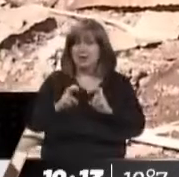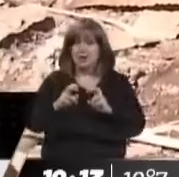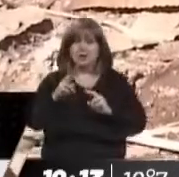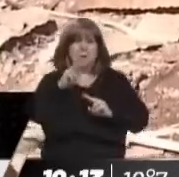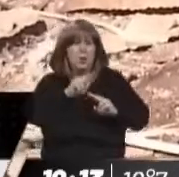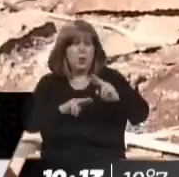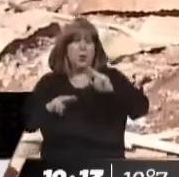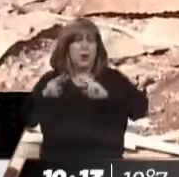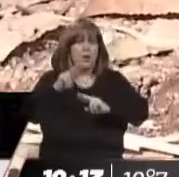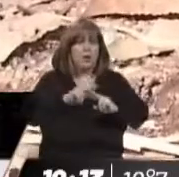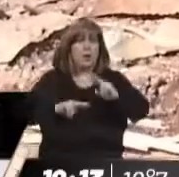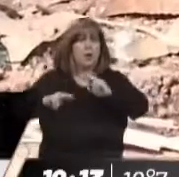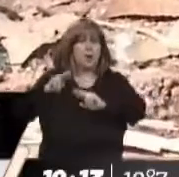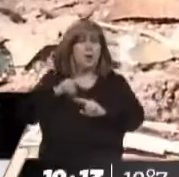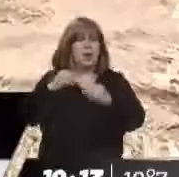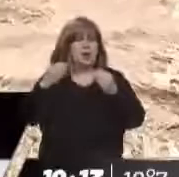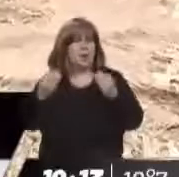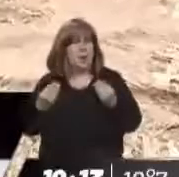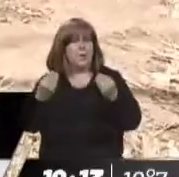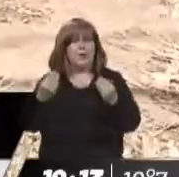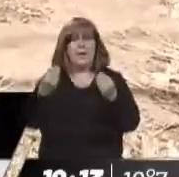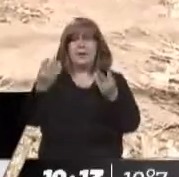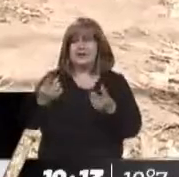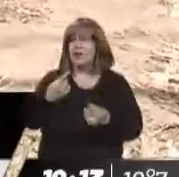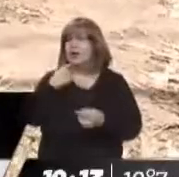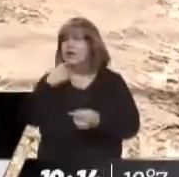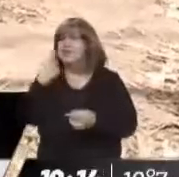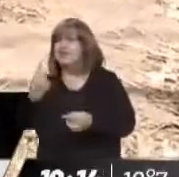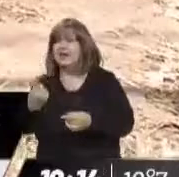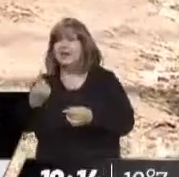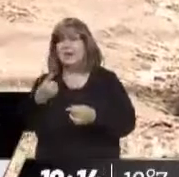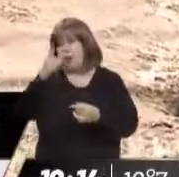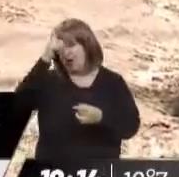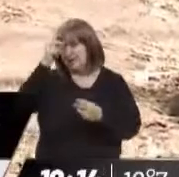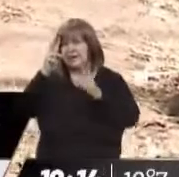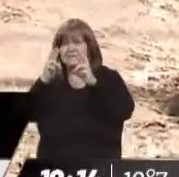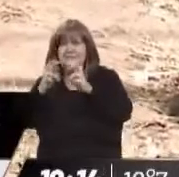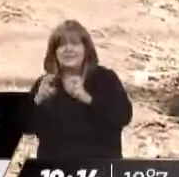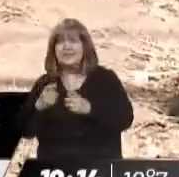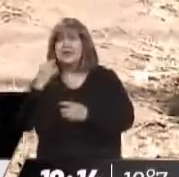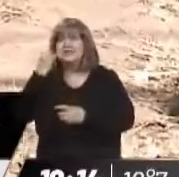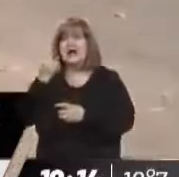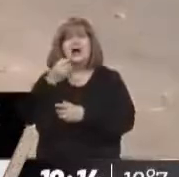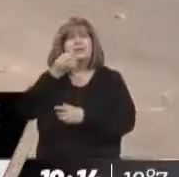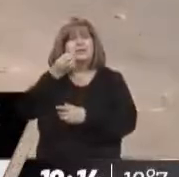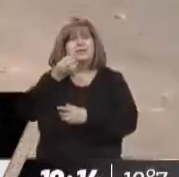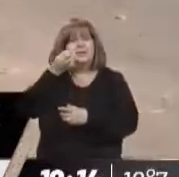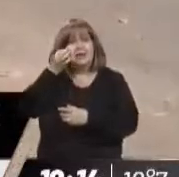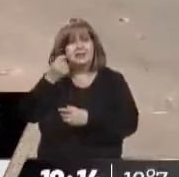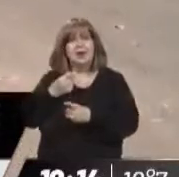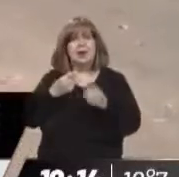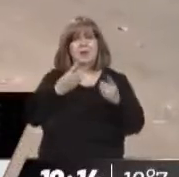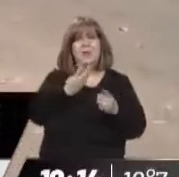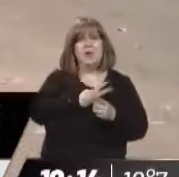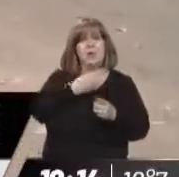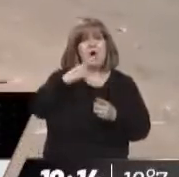investigación. Tras la reconstrucción de los testimonios, sostuvieron los testigos que Fredes maltrataba